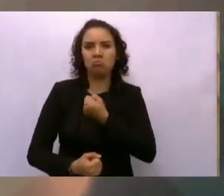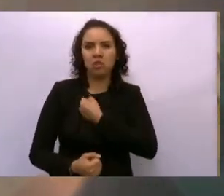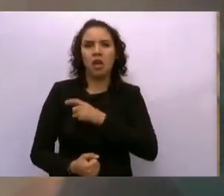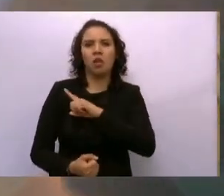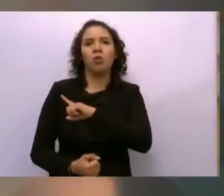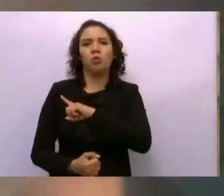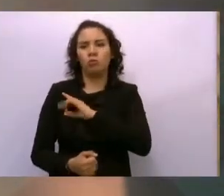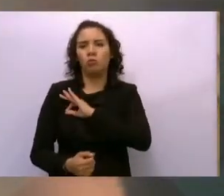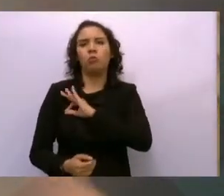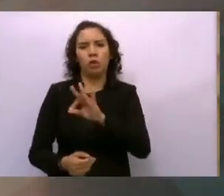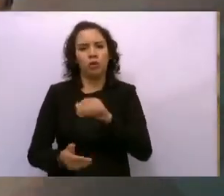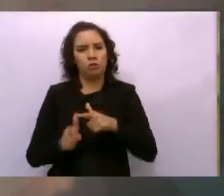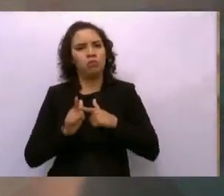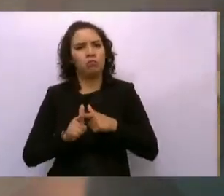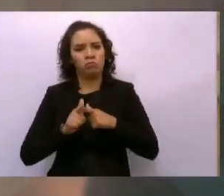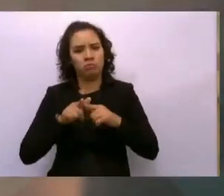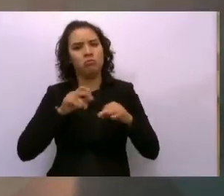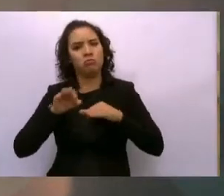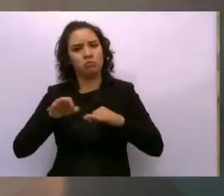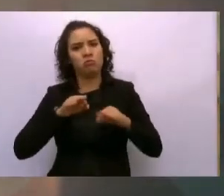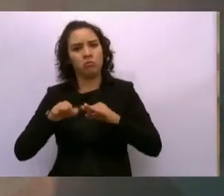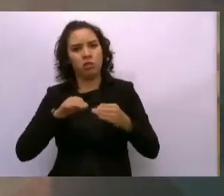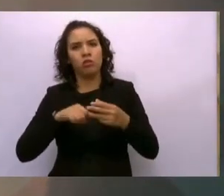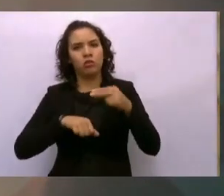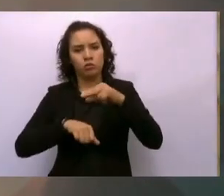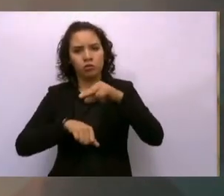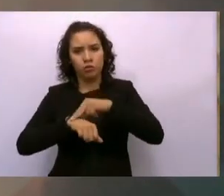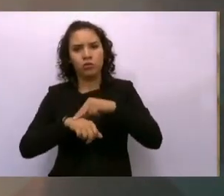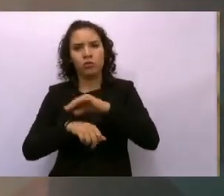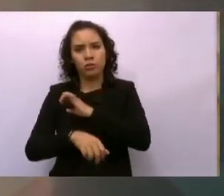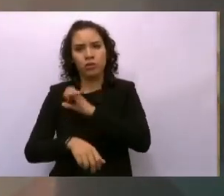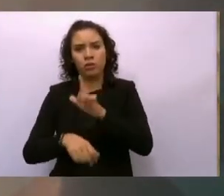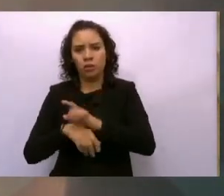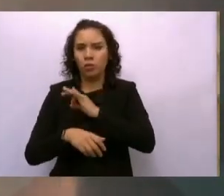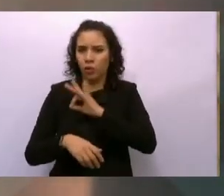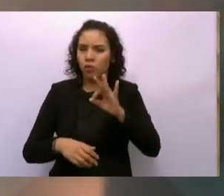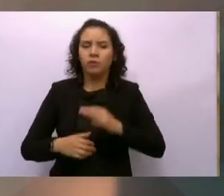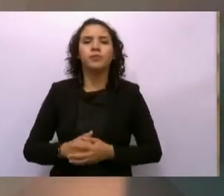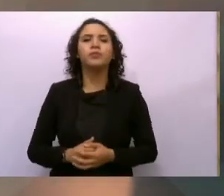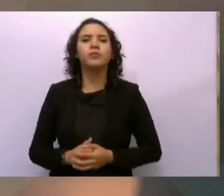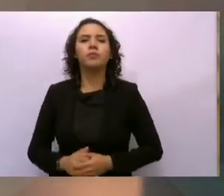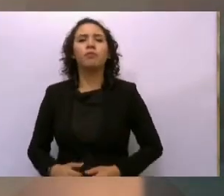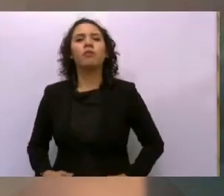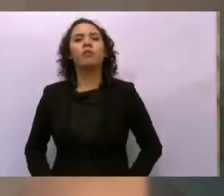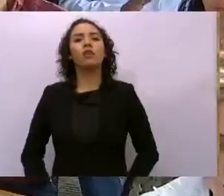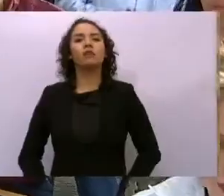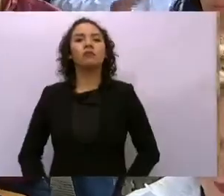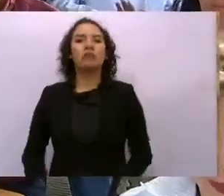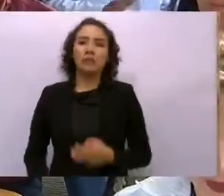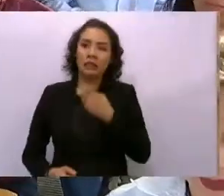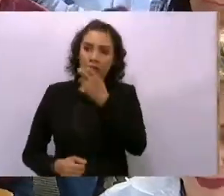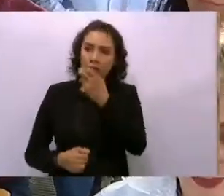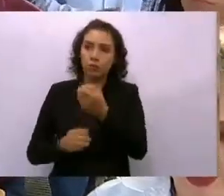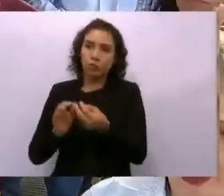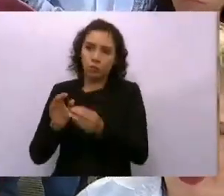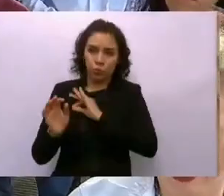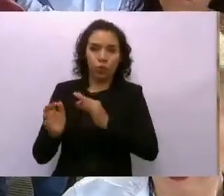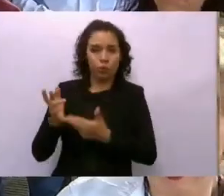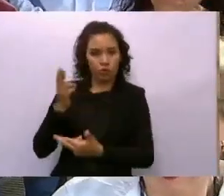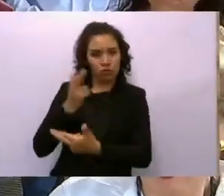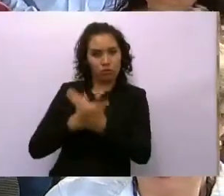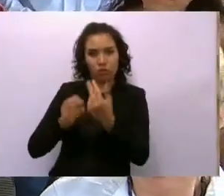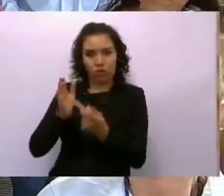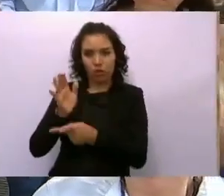y podrían ayudar 5 años, y son ingresos